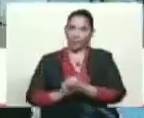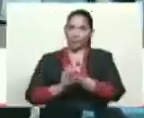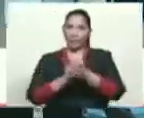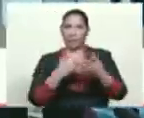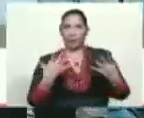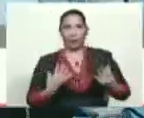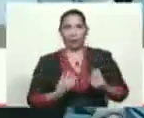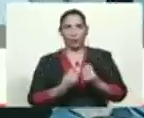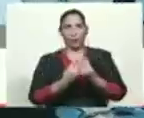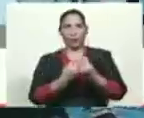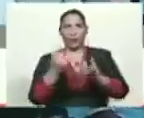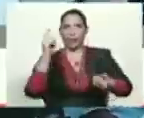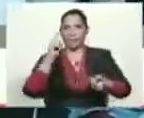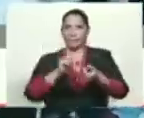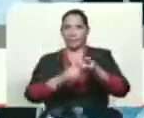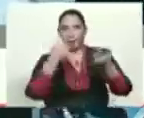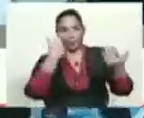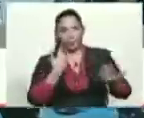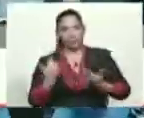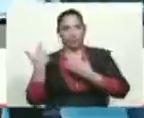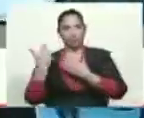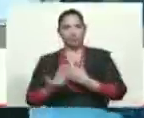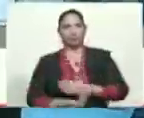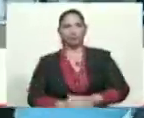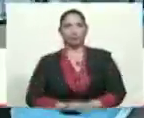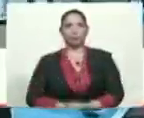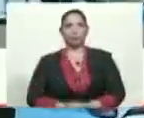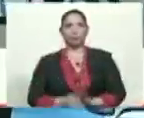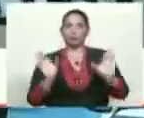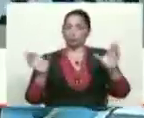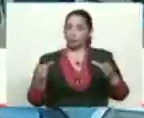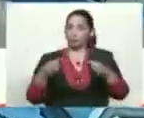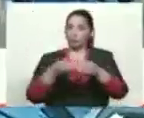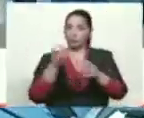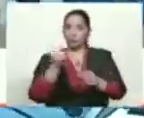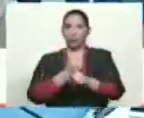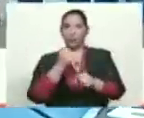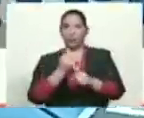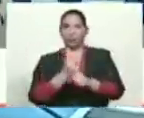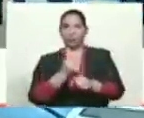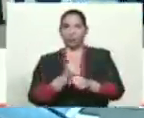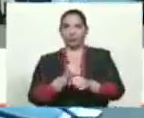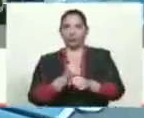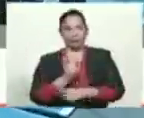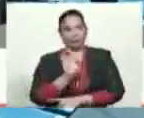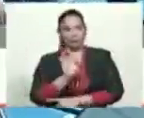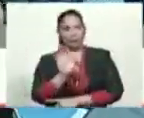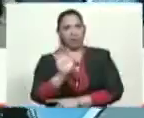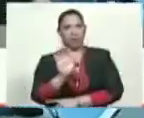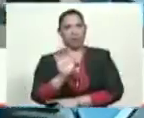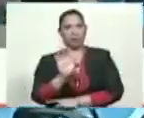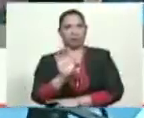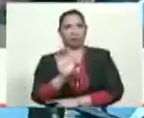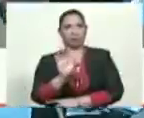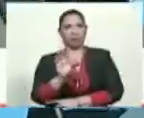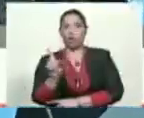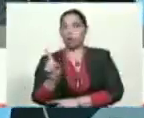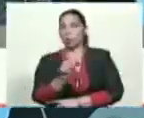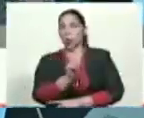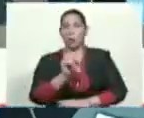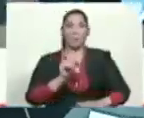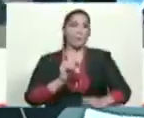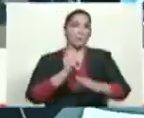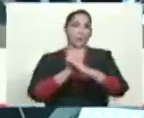primera combatientes y las flores y su equipo de trabajo un país que no los paraliza